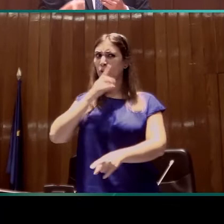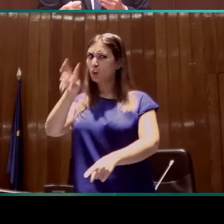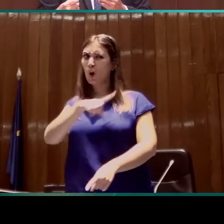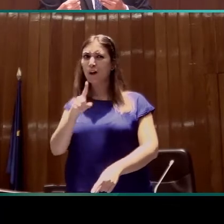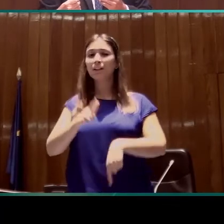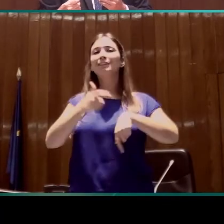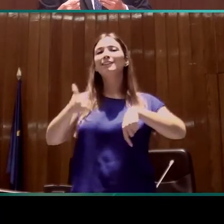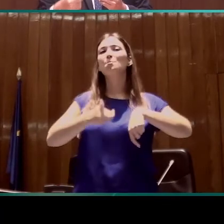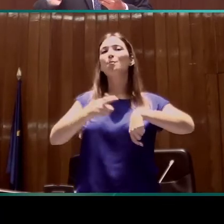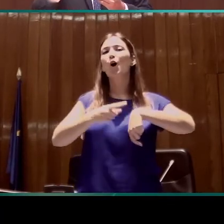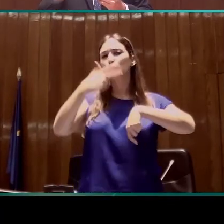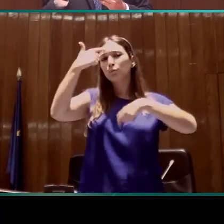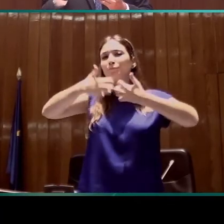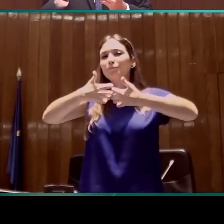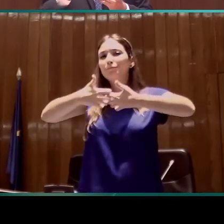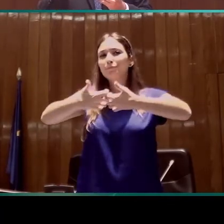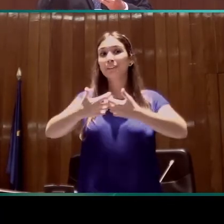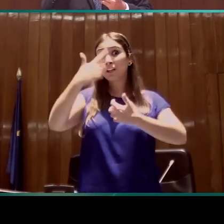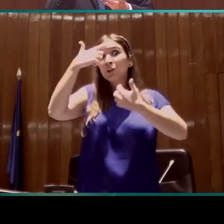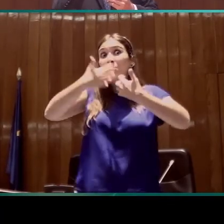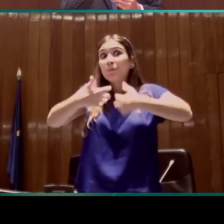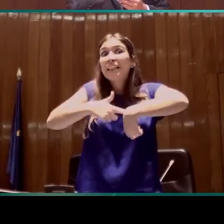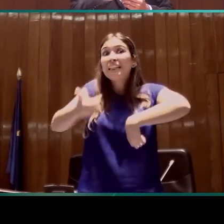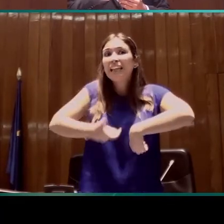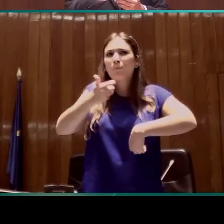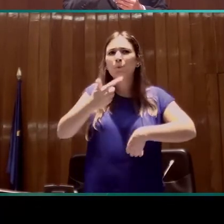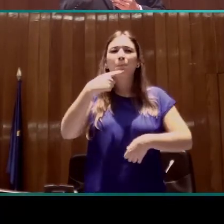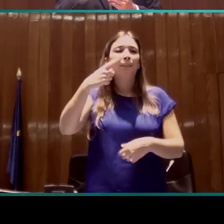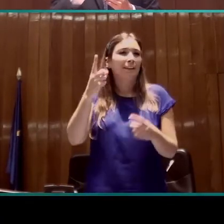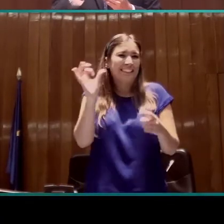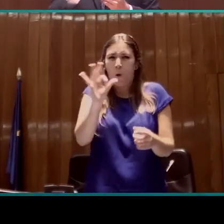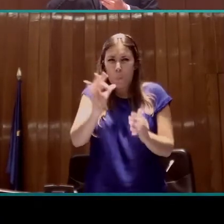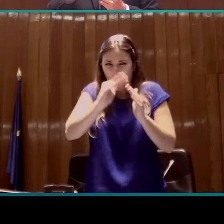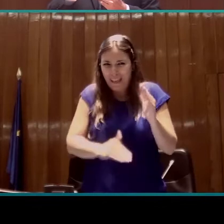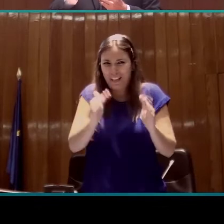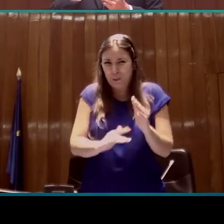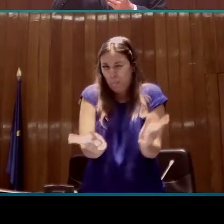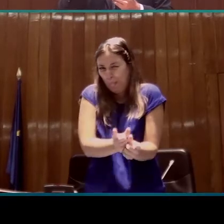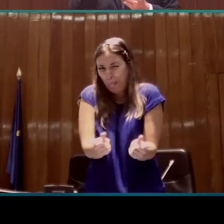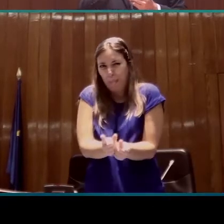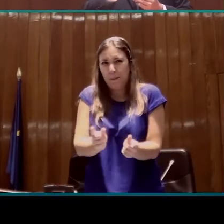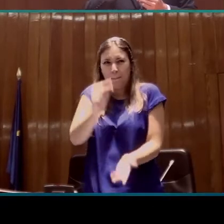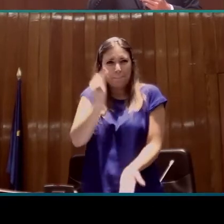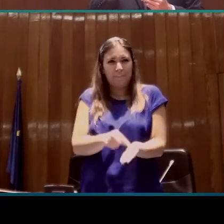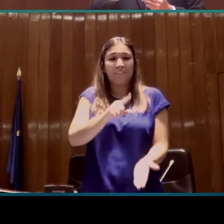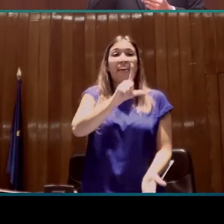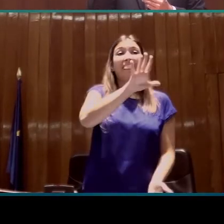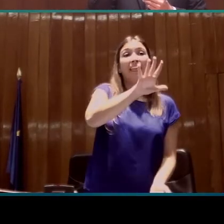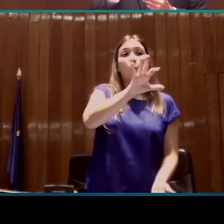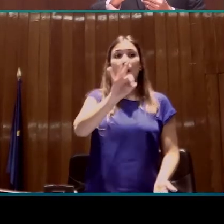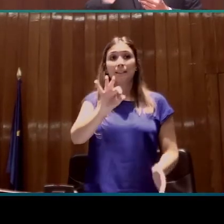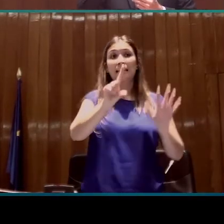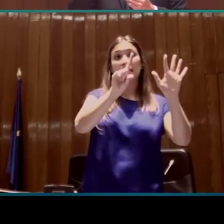respuesta de la persona sorda. Y eso lo medimos en milisegundos. Y entonces diferencias de 50 o